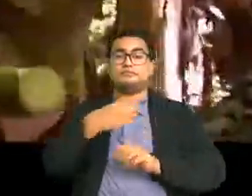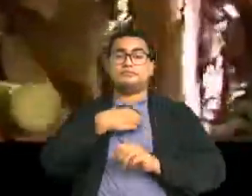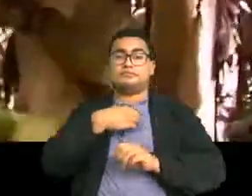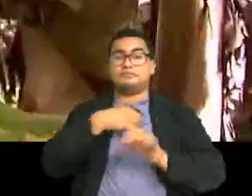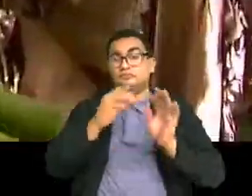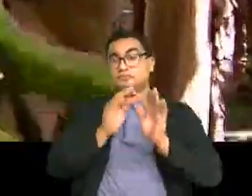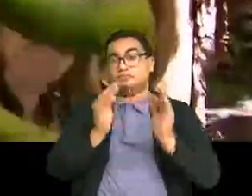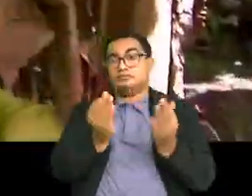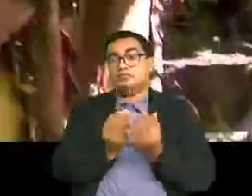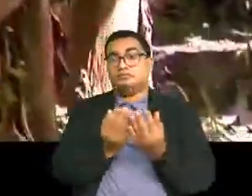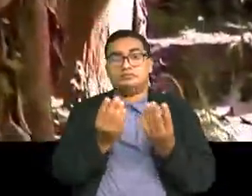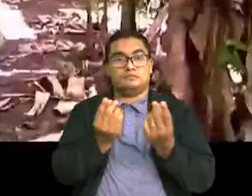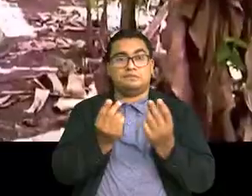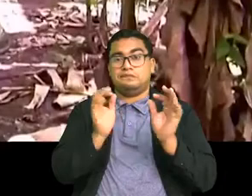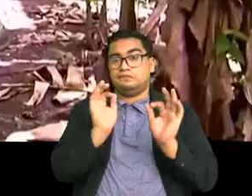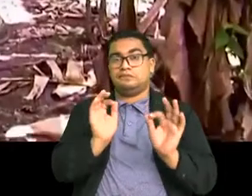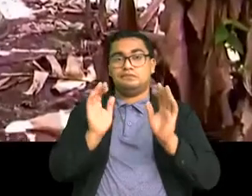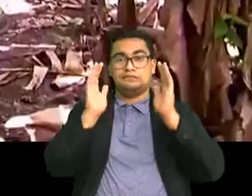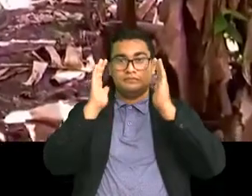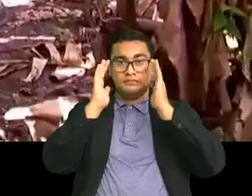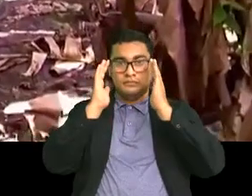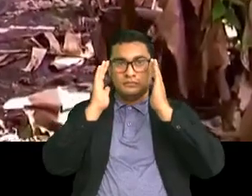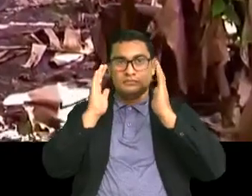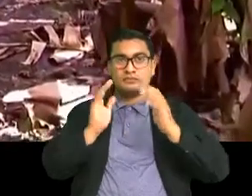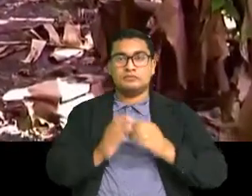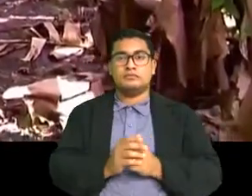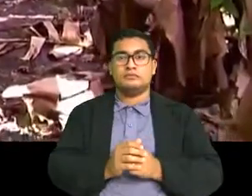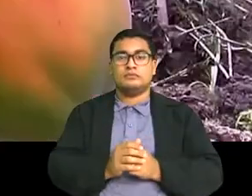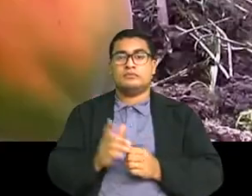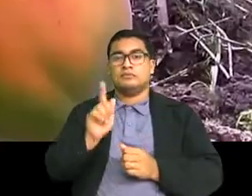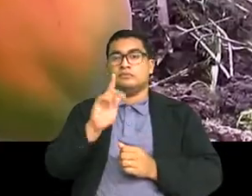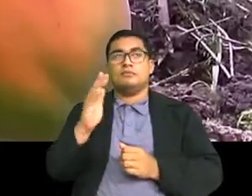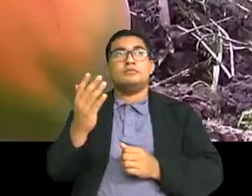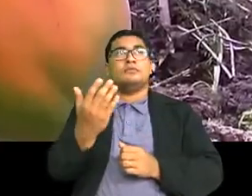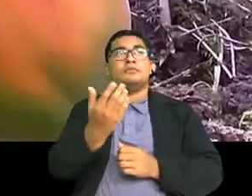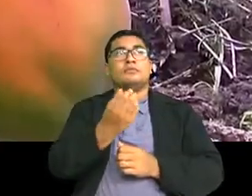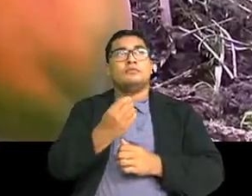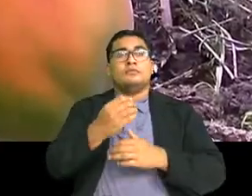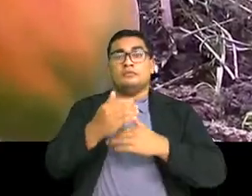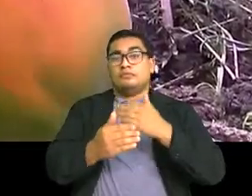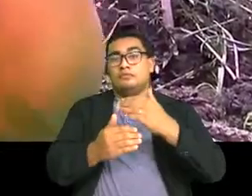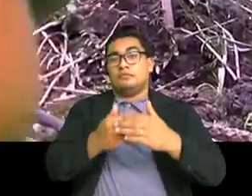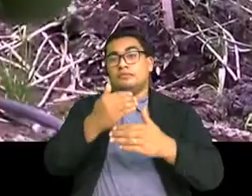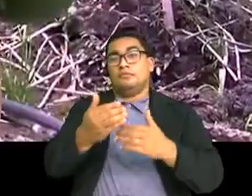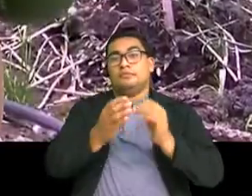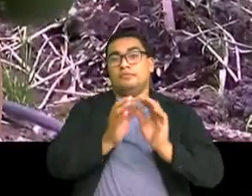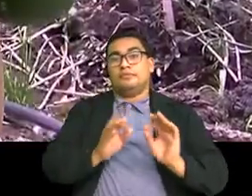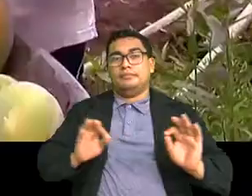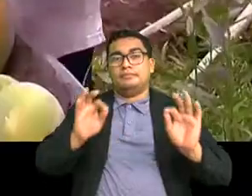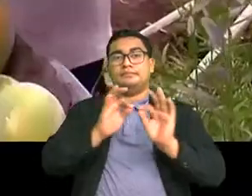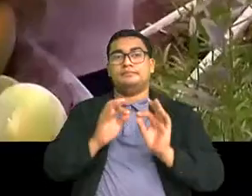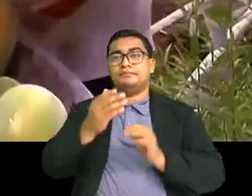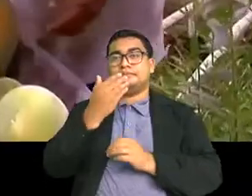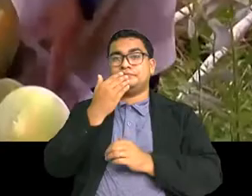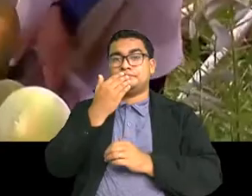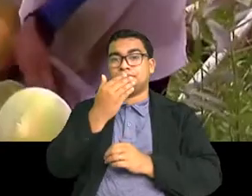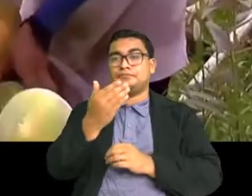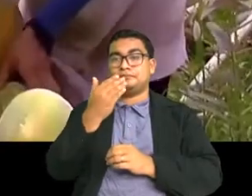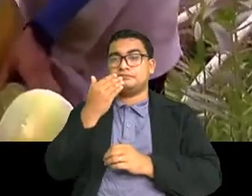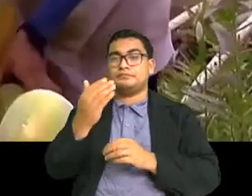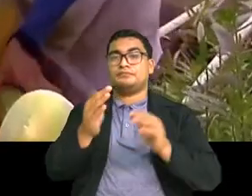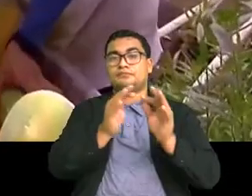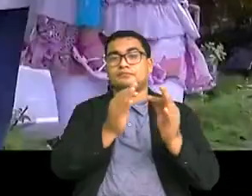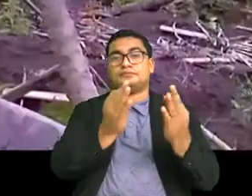para su familia misma claro entonces todo esto ha venido pues este a fortalecerlos un poco a la familia y